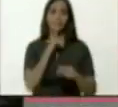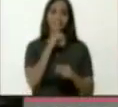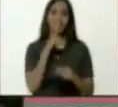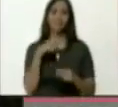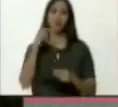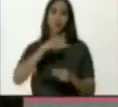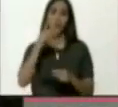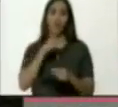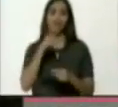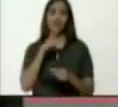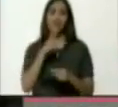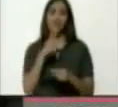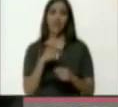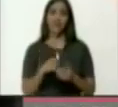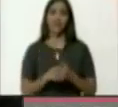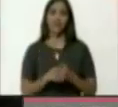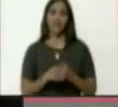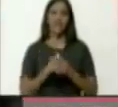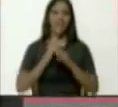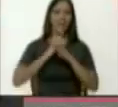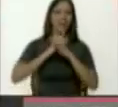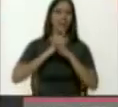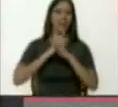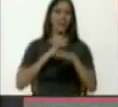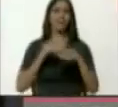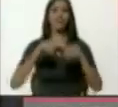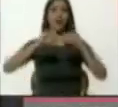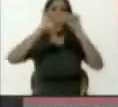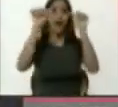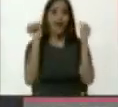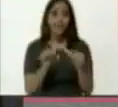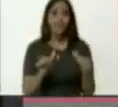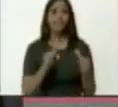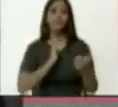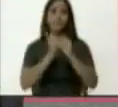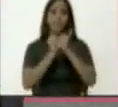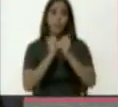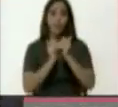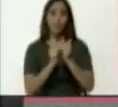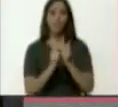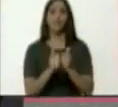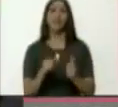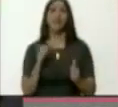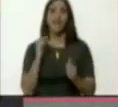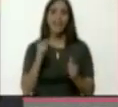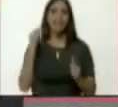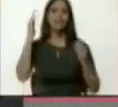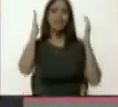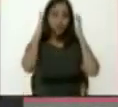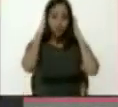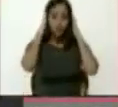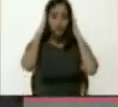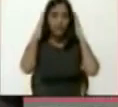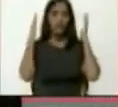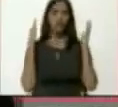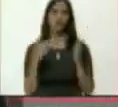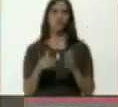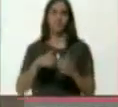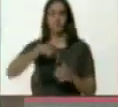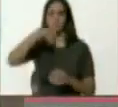políticos anti ¿qué? Artistas, deportistas, es ensordecedor. ¡Qué hagan